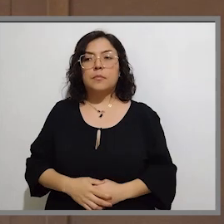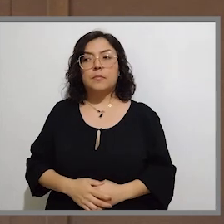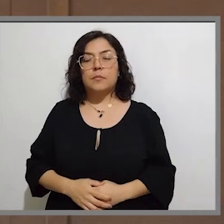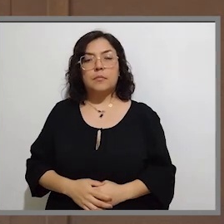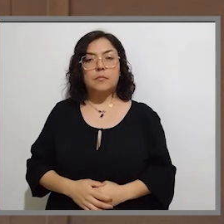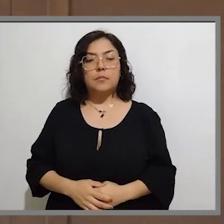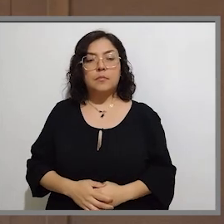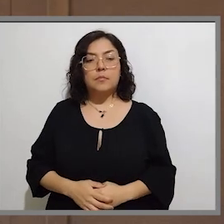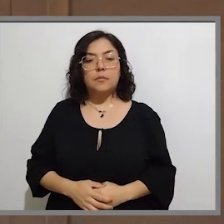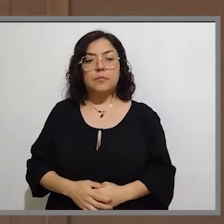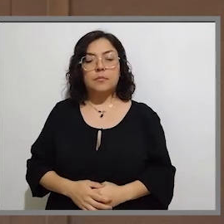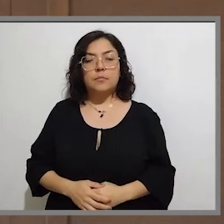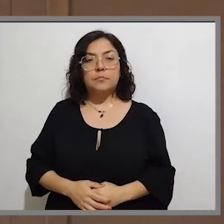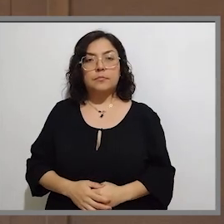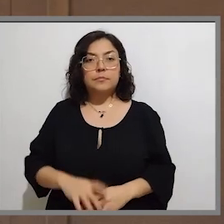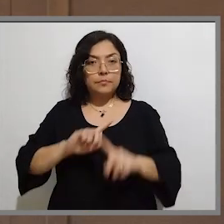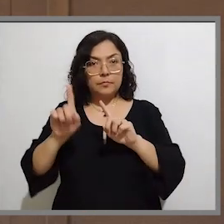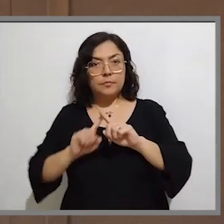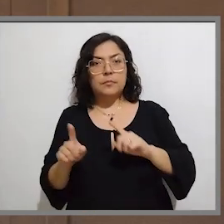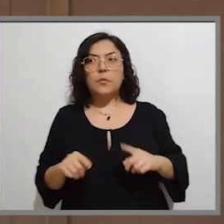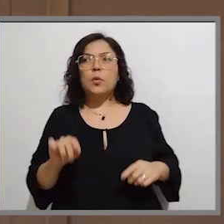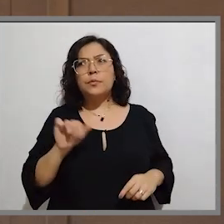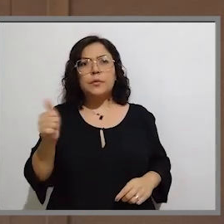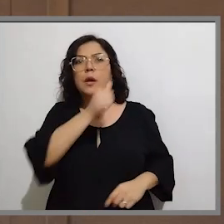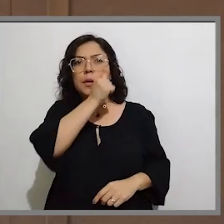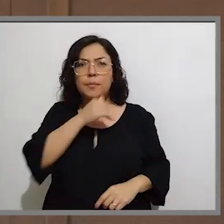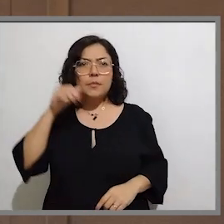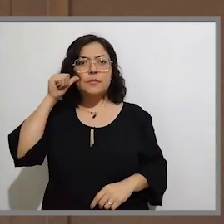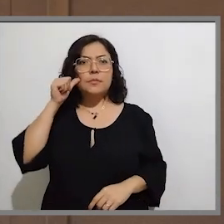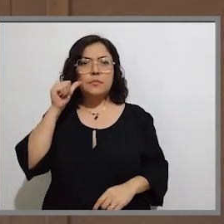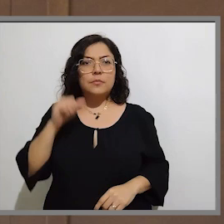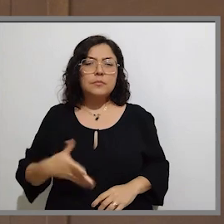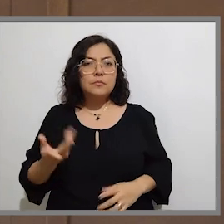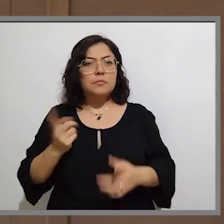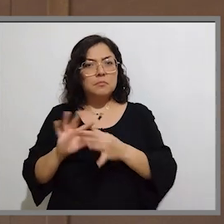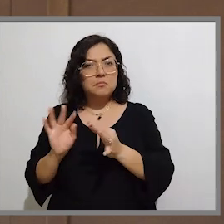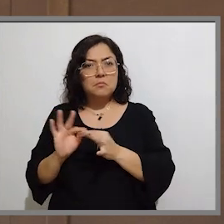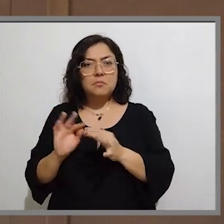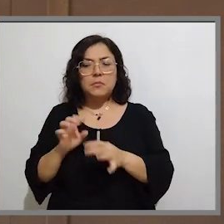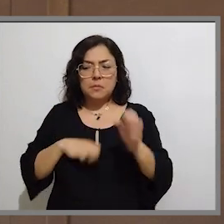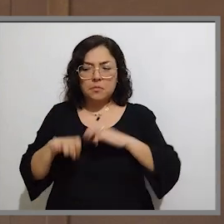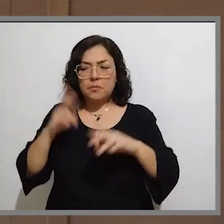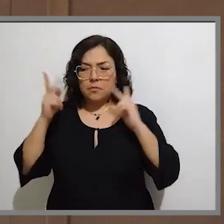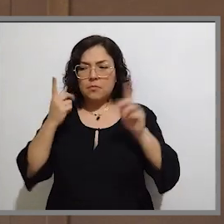Google, que nos van a hablar también de empresas de Amazon Web. En fin, va a estar muy